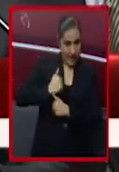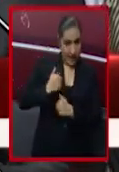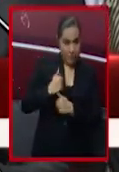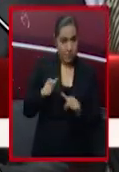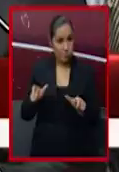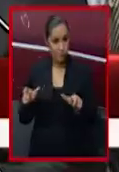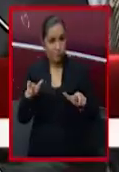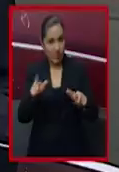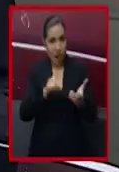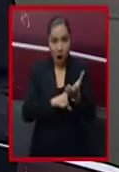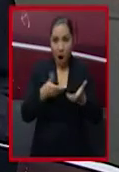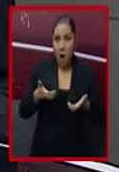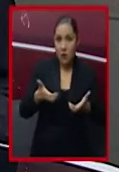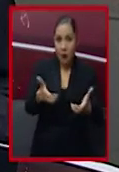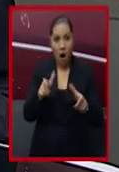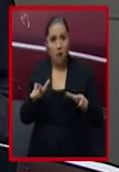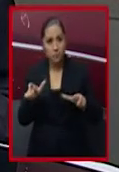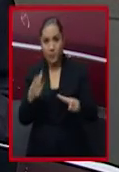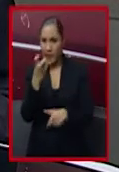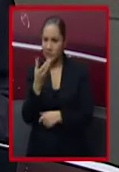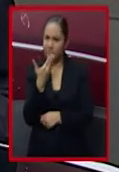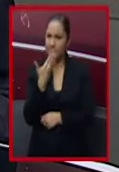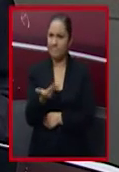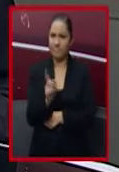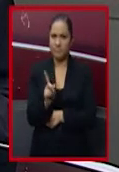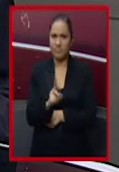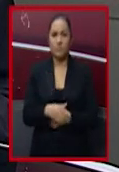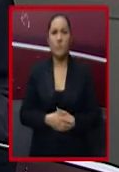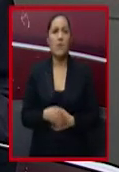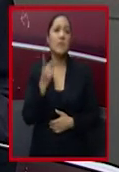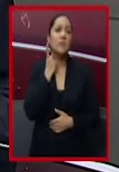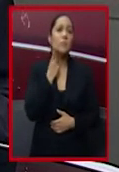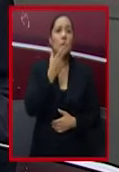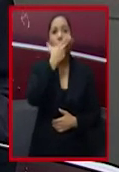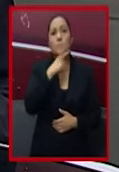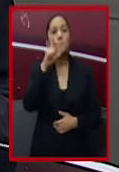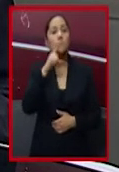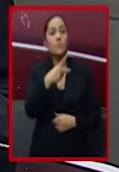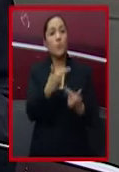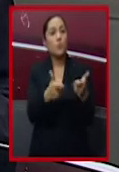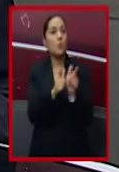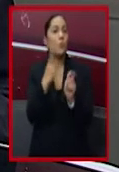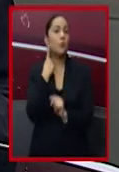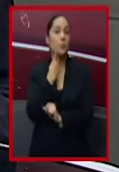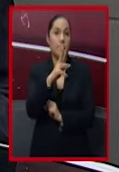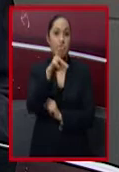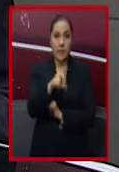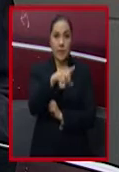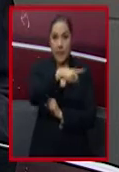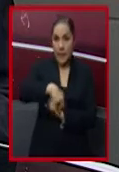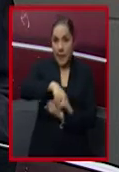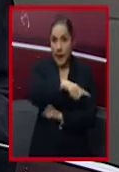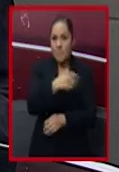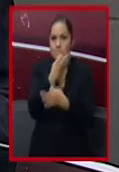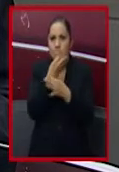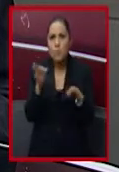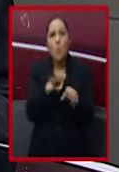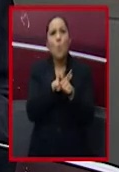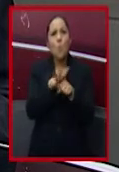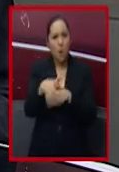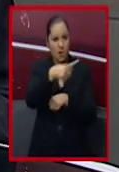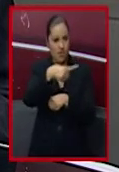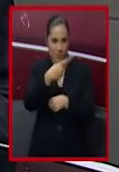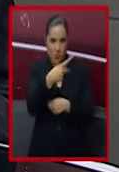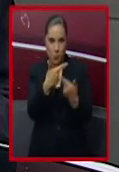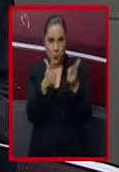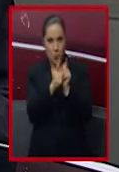esté en las calles. Bueno, diputadas y diputados del grupo parlamentario del Partido de la Revolución Democrática anunciaron los acuerdos de la reunión plenaria con